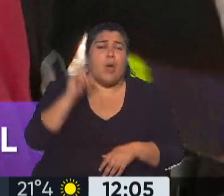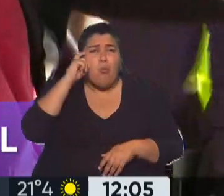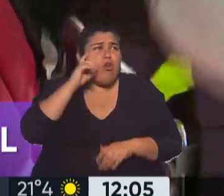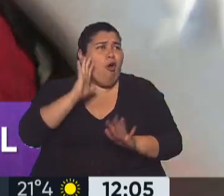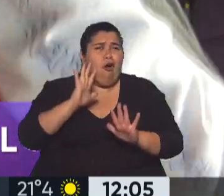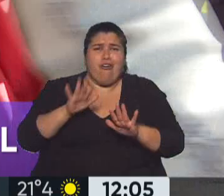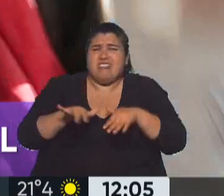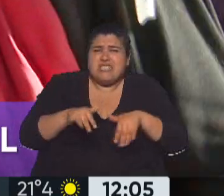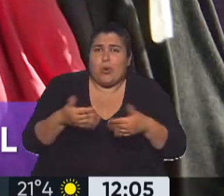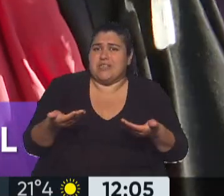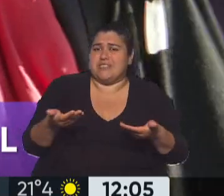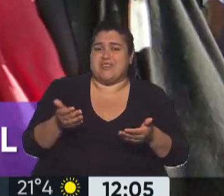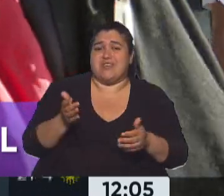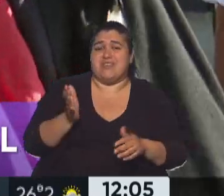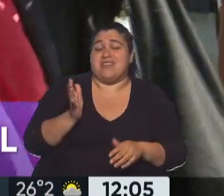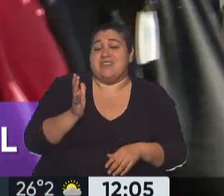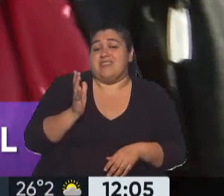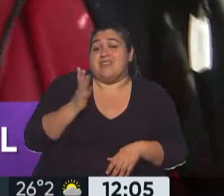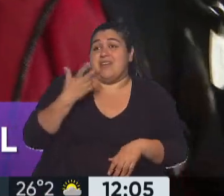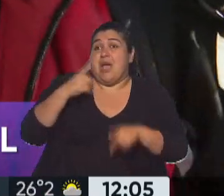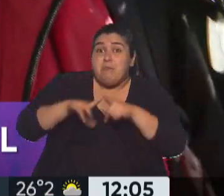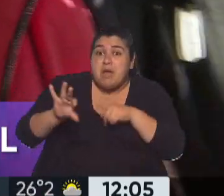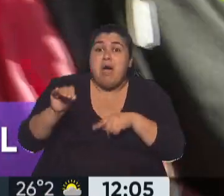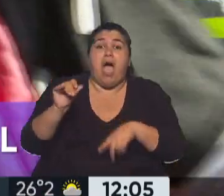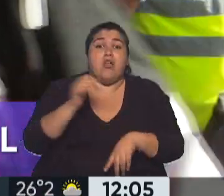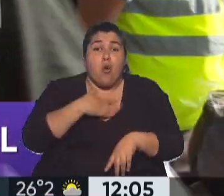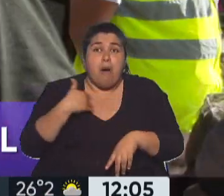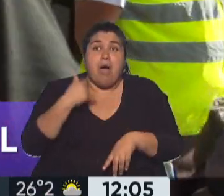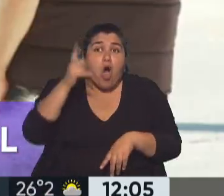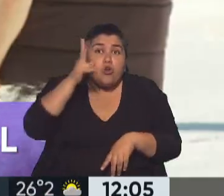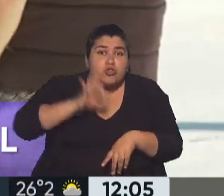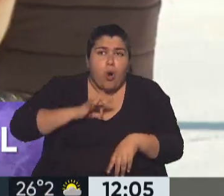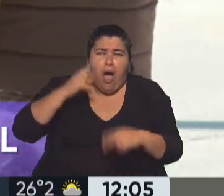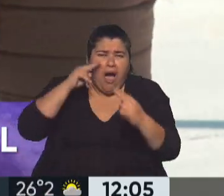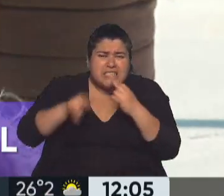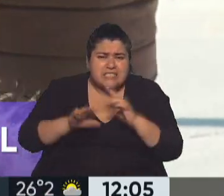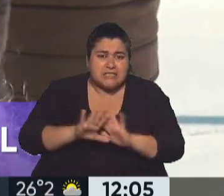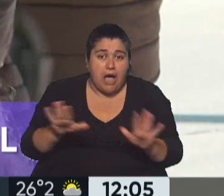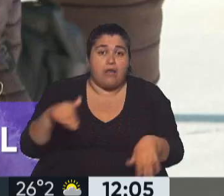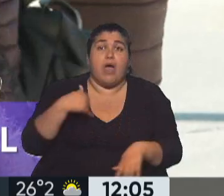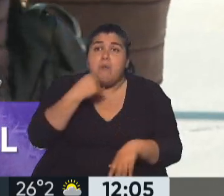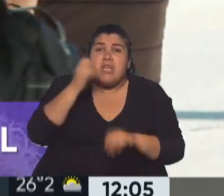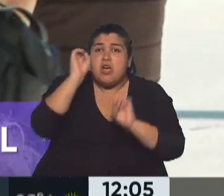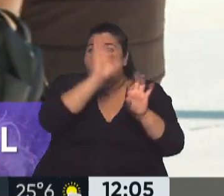esto. Aparte que no vi a mis hermanos, o sea, mamá, 8 años acá. Deja 2 hijos allá,